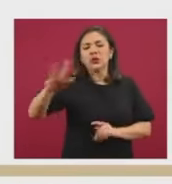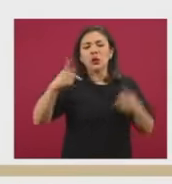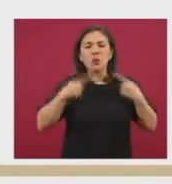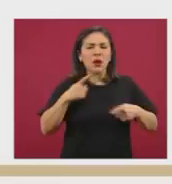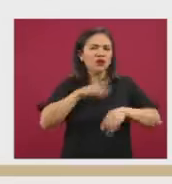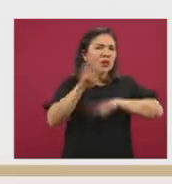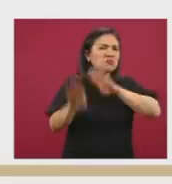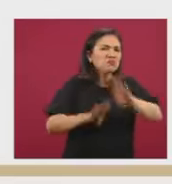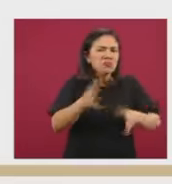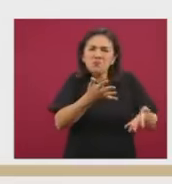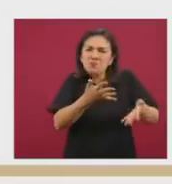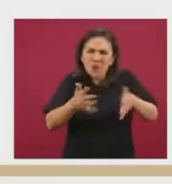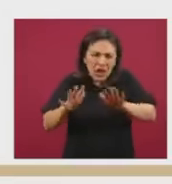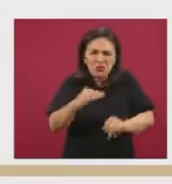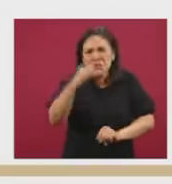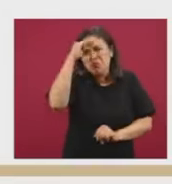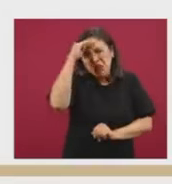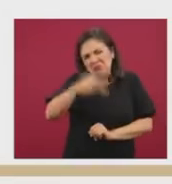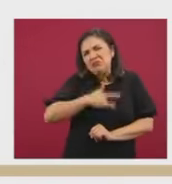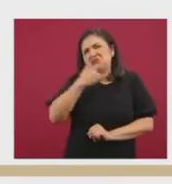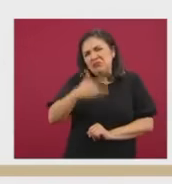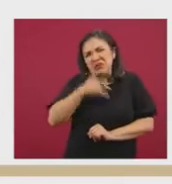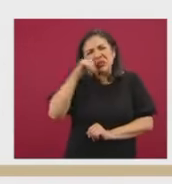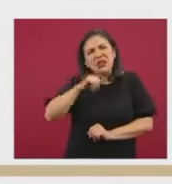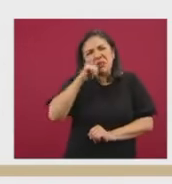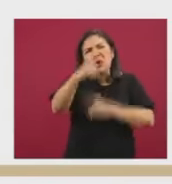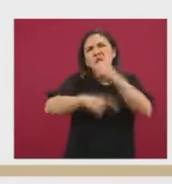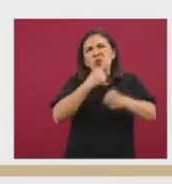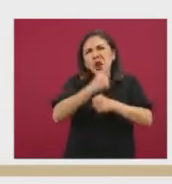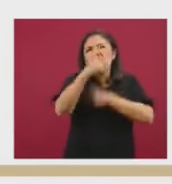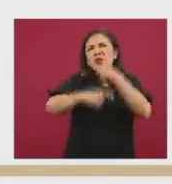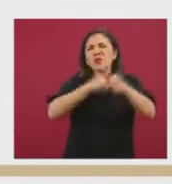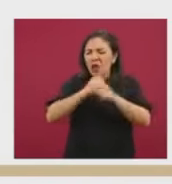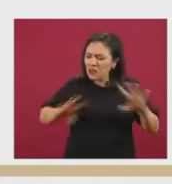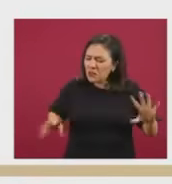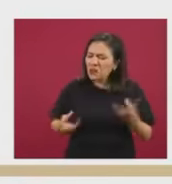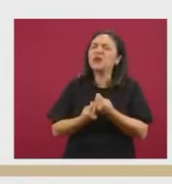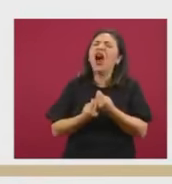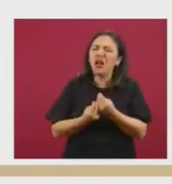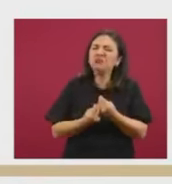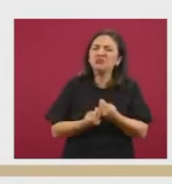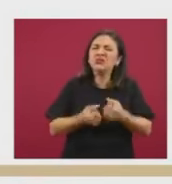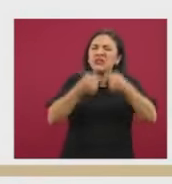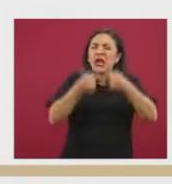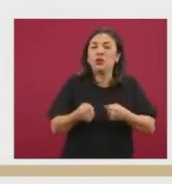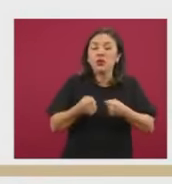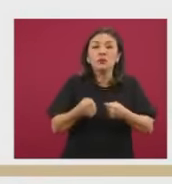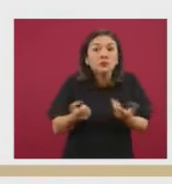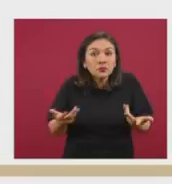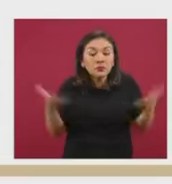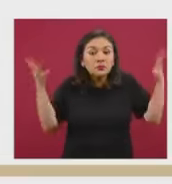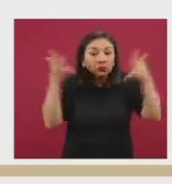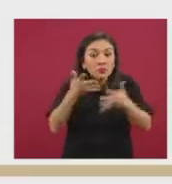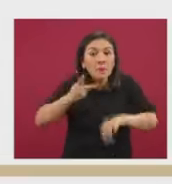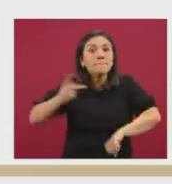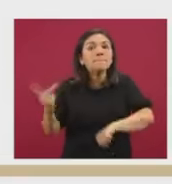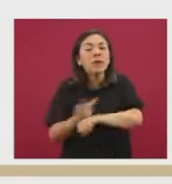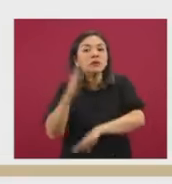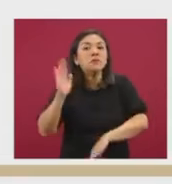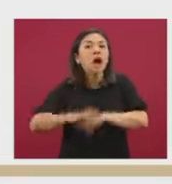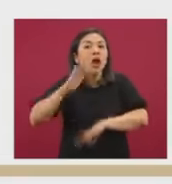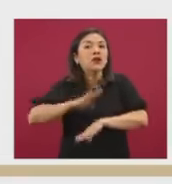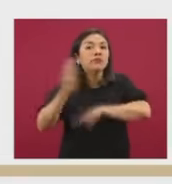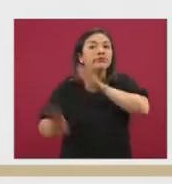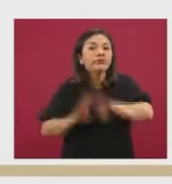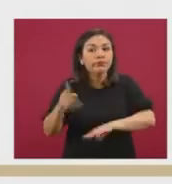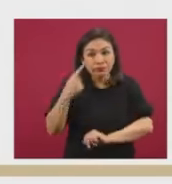576.955 defunciones. Eso es lo esperado de acuerdo a lo que se venía reflejando en los últimos 5 años. Y lo que ha ocurrido